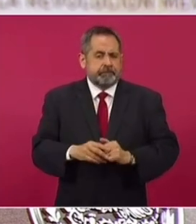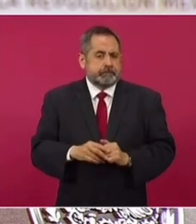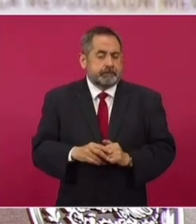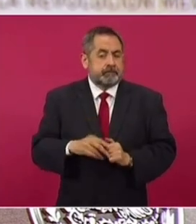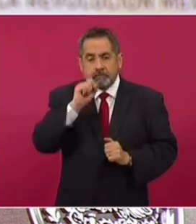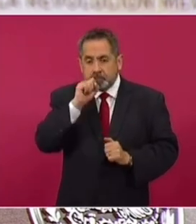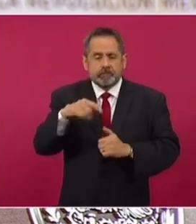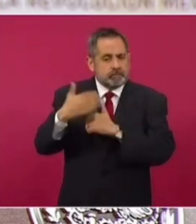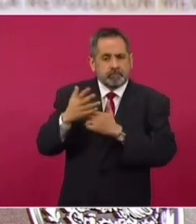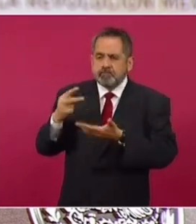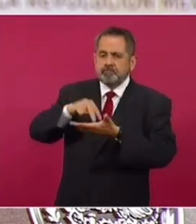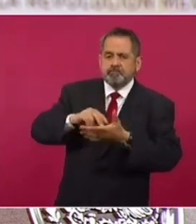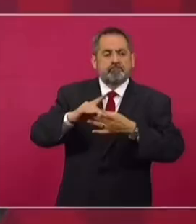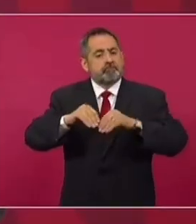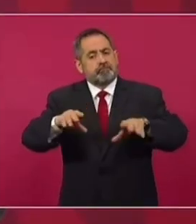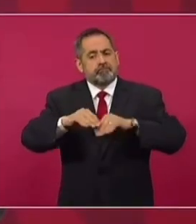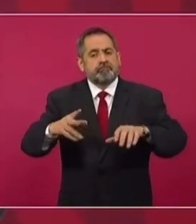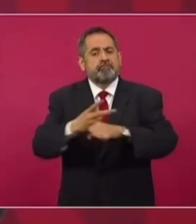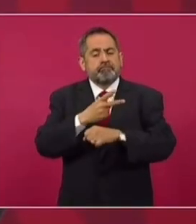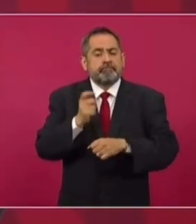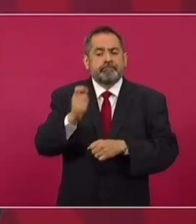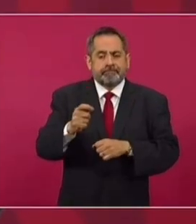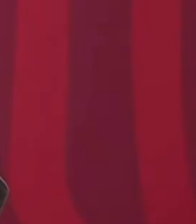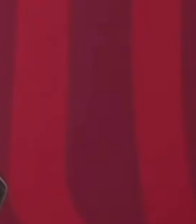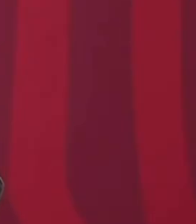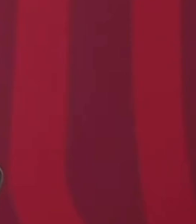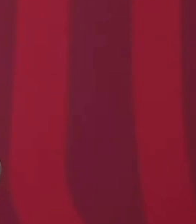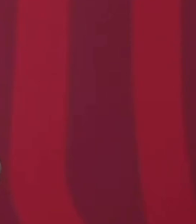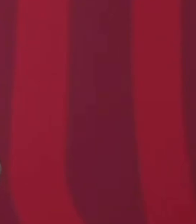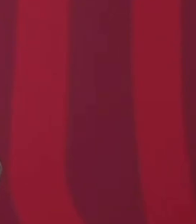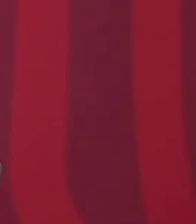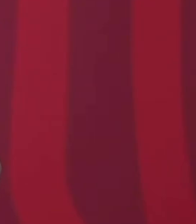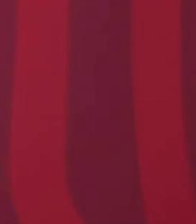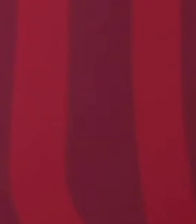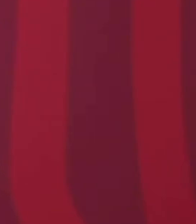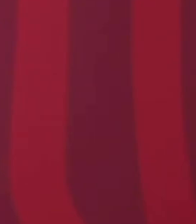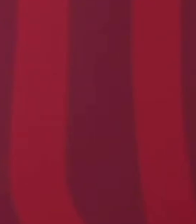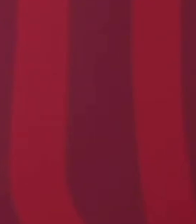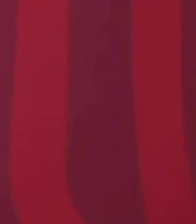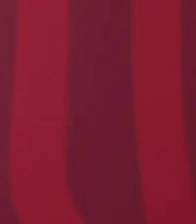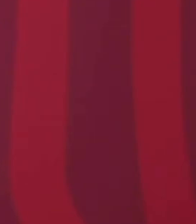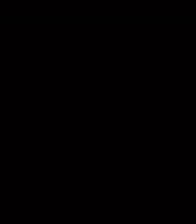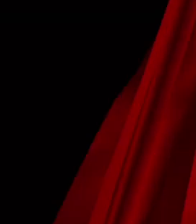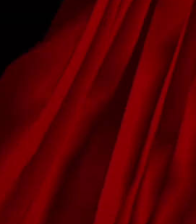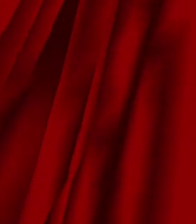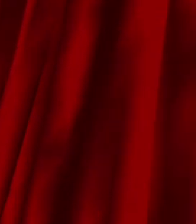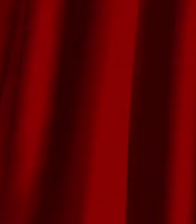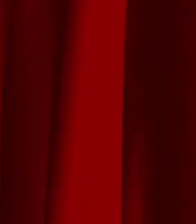Y vamos también a informar sobre el avance de los otros acuerdos que hemos llevado a cabo.